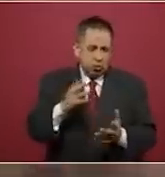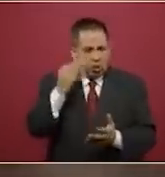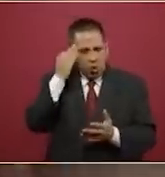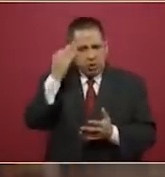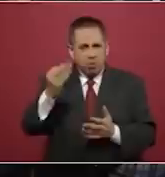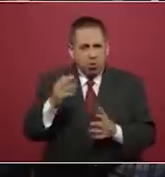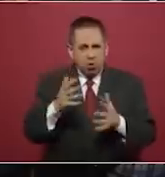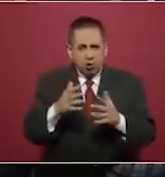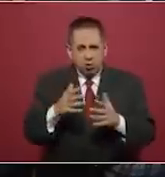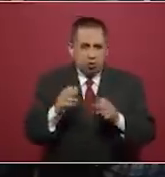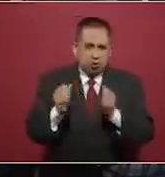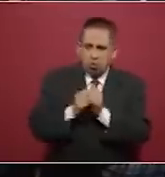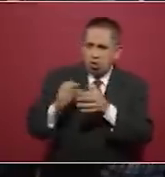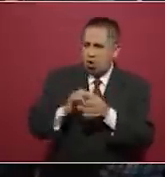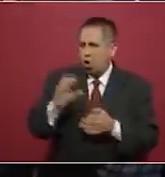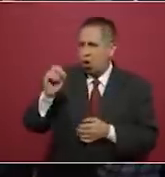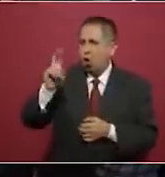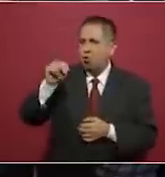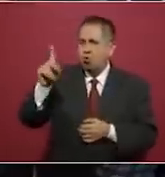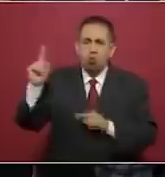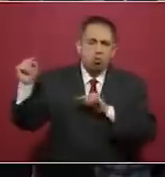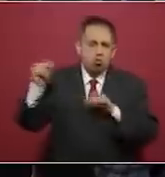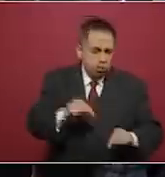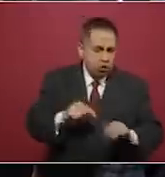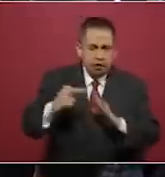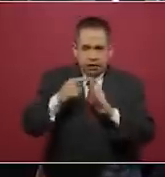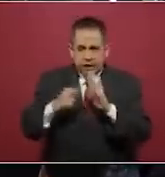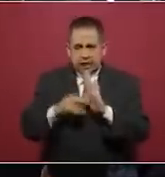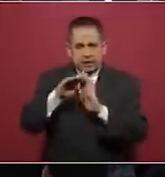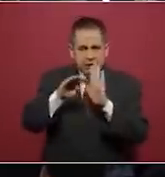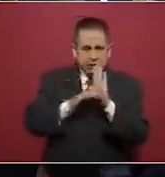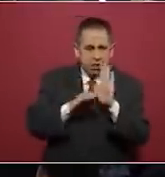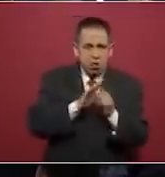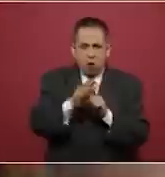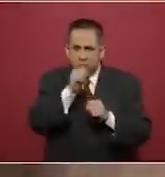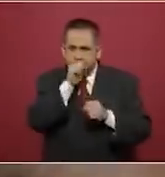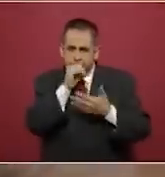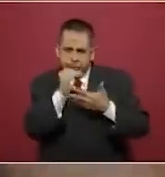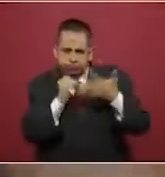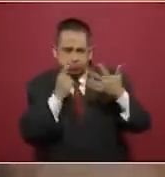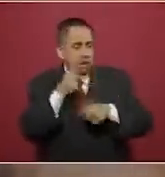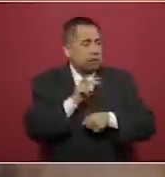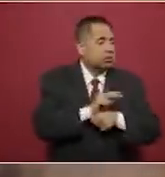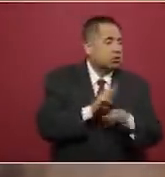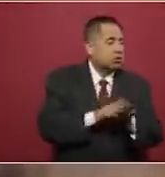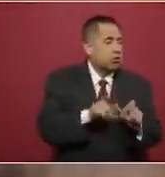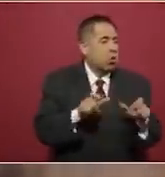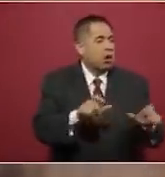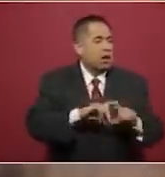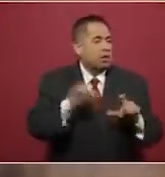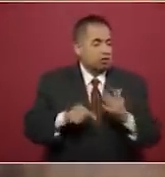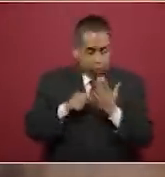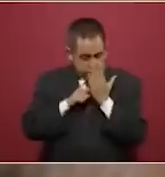establecerse junto con la onu estos lineamientos estos parámetros para estar midiendo la actuación de la guardia nacional